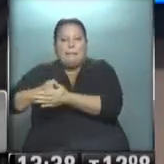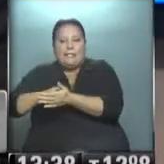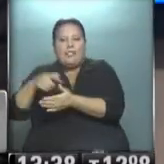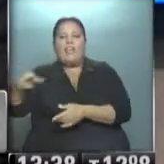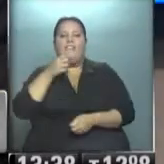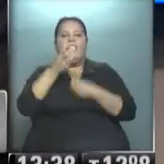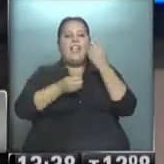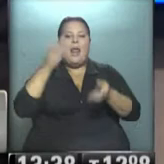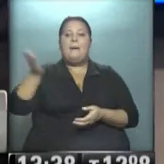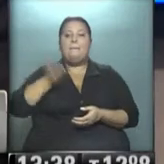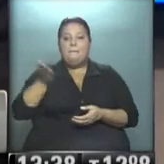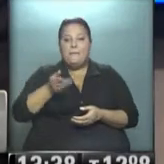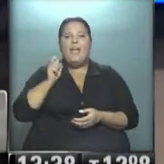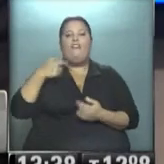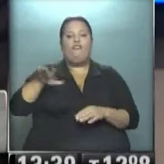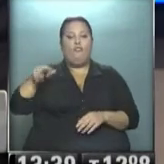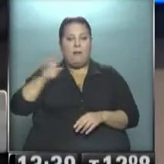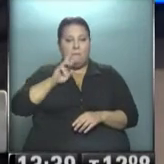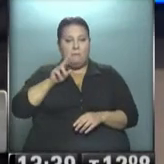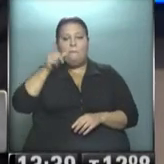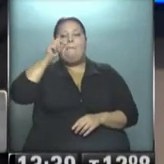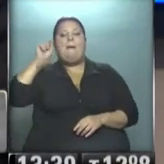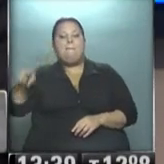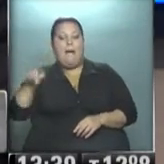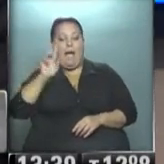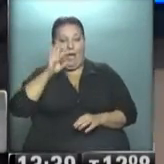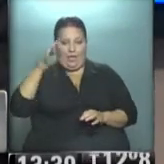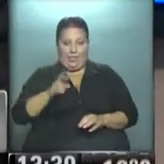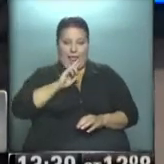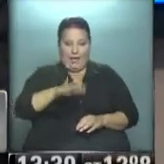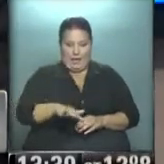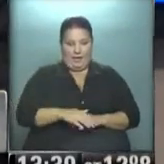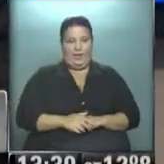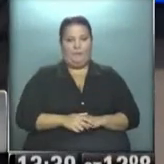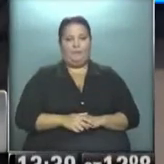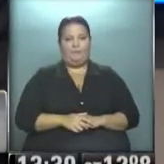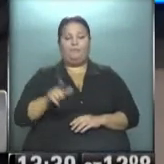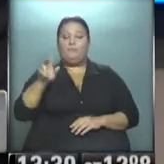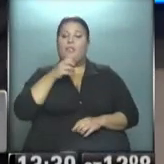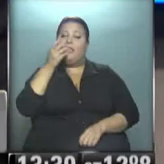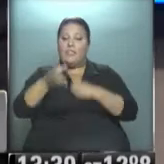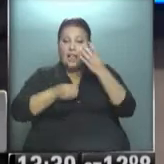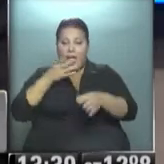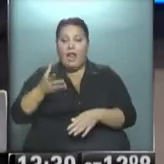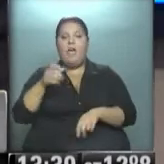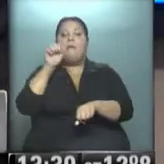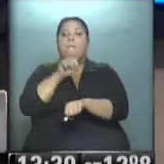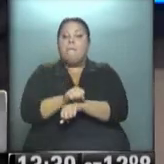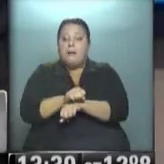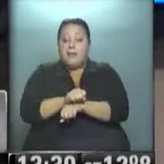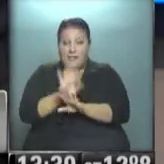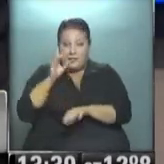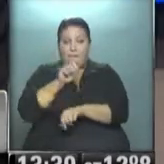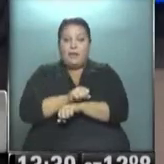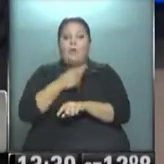que declara que los golpes se los había propinado el padre de la menor declara esto queda preso en principio había